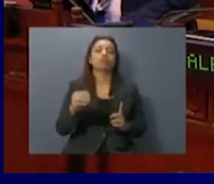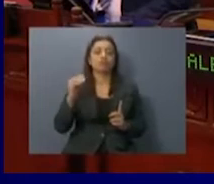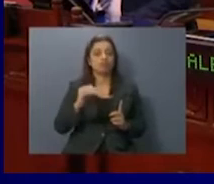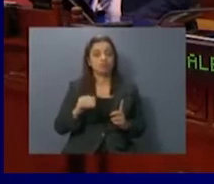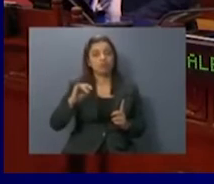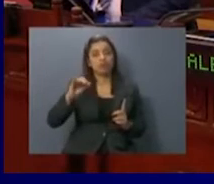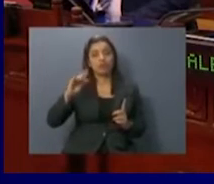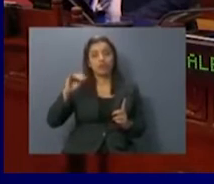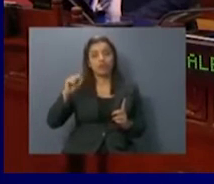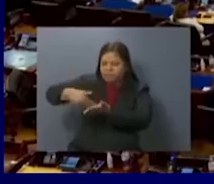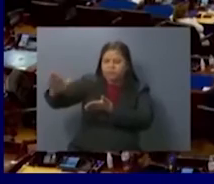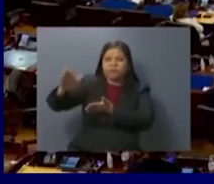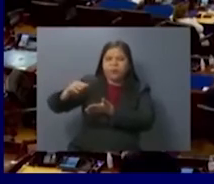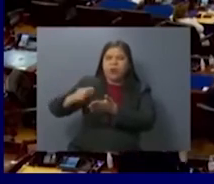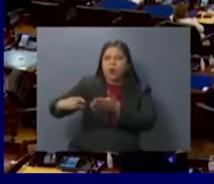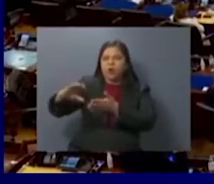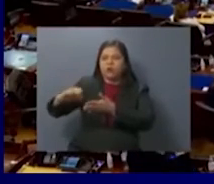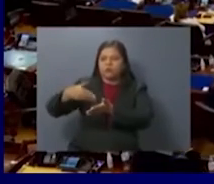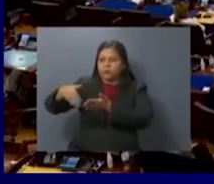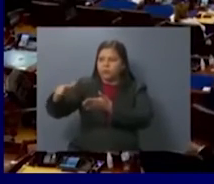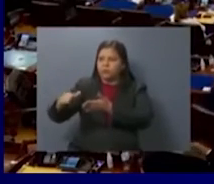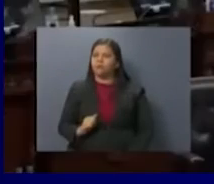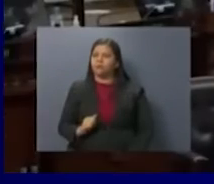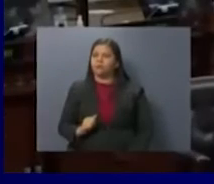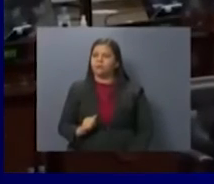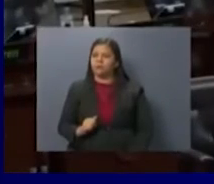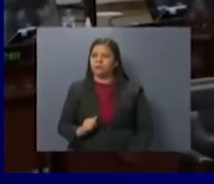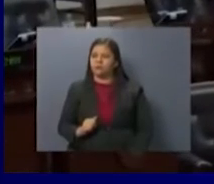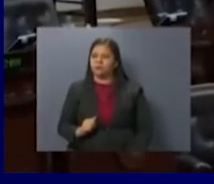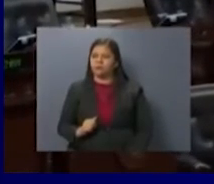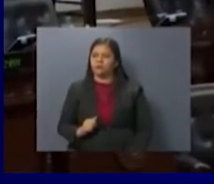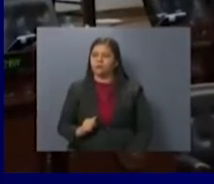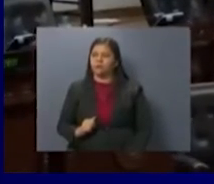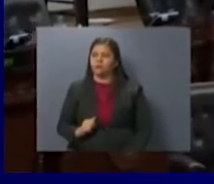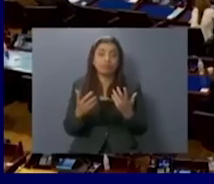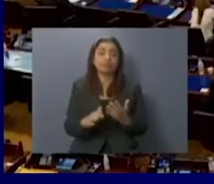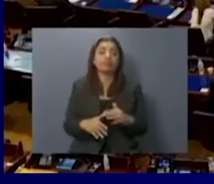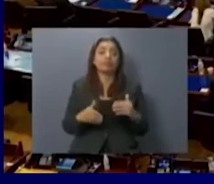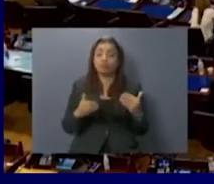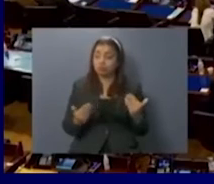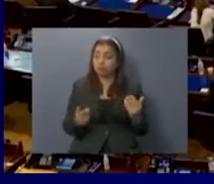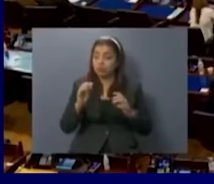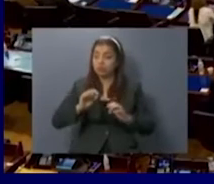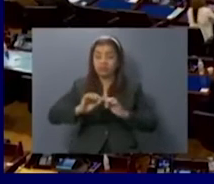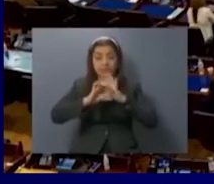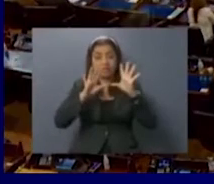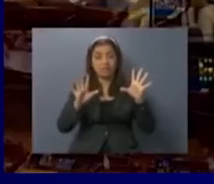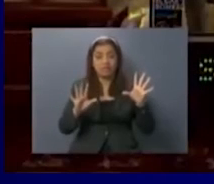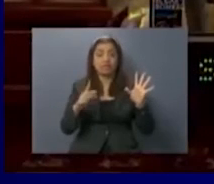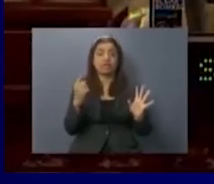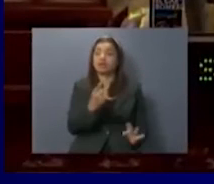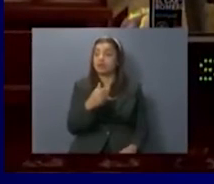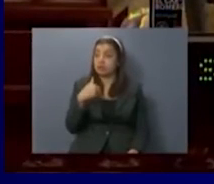inquietud de que está demostrando actitudes autoritarias. Y la gran pregunta que se hacen